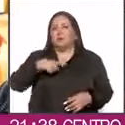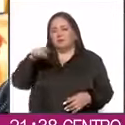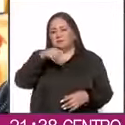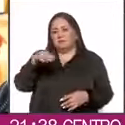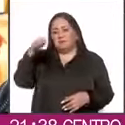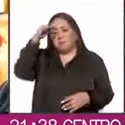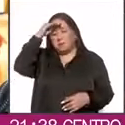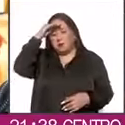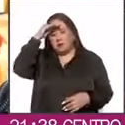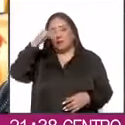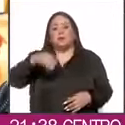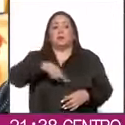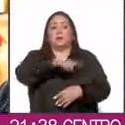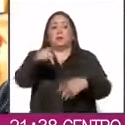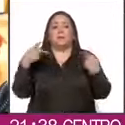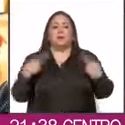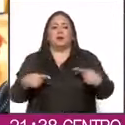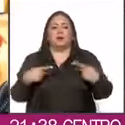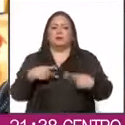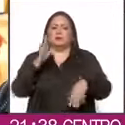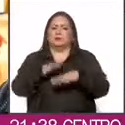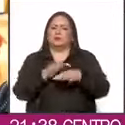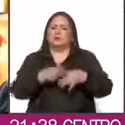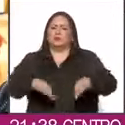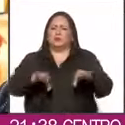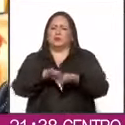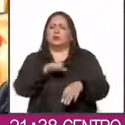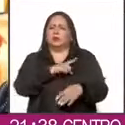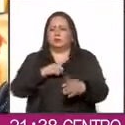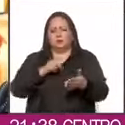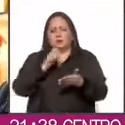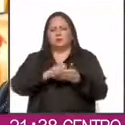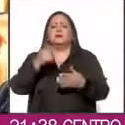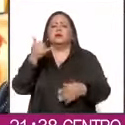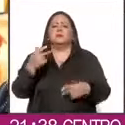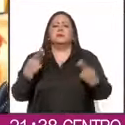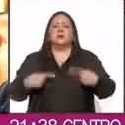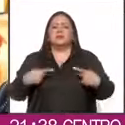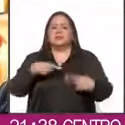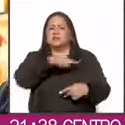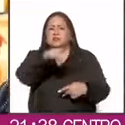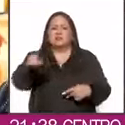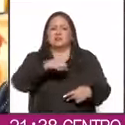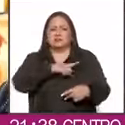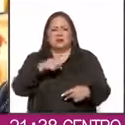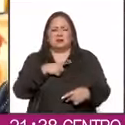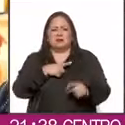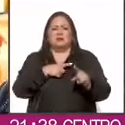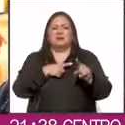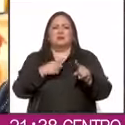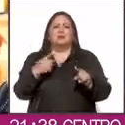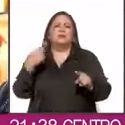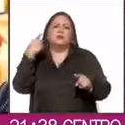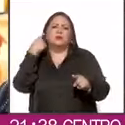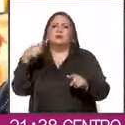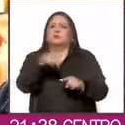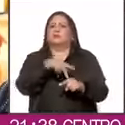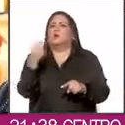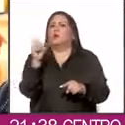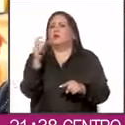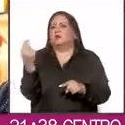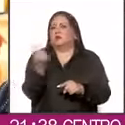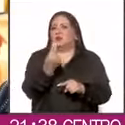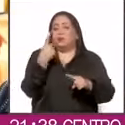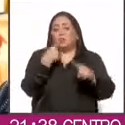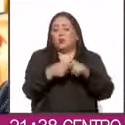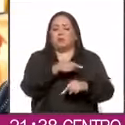pensar. De la gente es preciso escribir, a la gente es preciso retratar y escuchar. Por